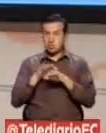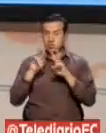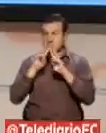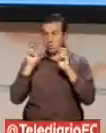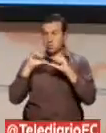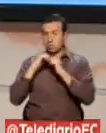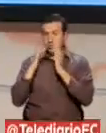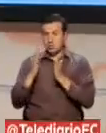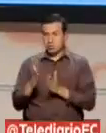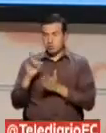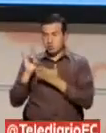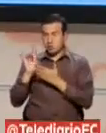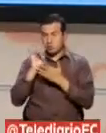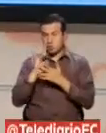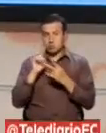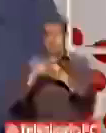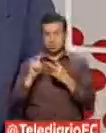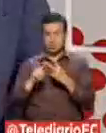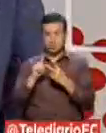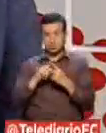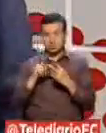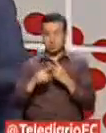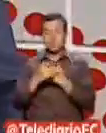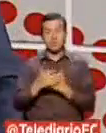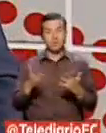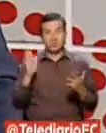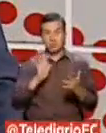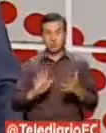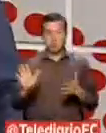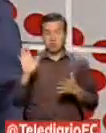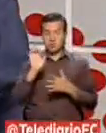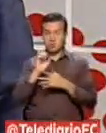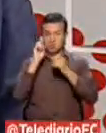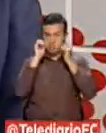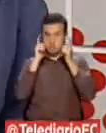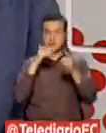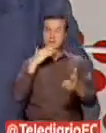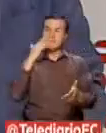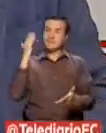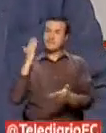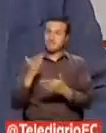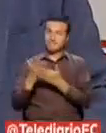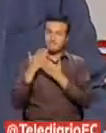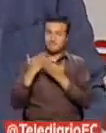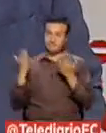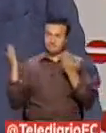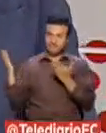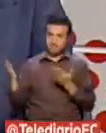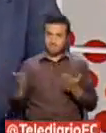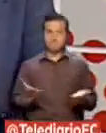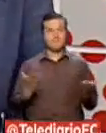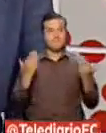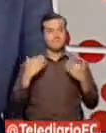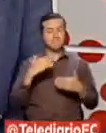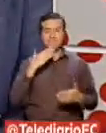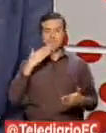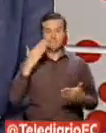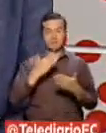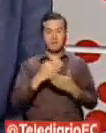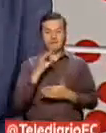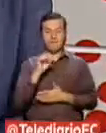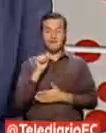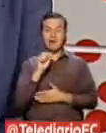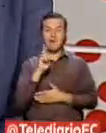de la destitución de las colegas. Como usted lo ha dicho, el país está pendiente. Gracias por aceptar la invitación a este programa.